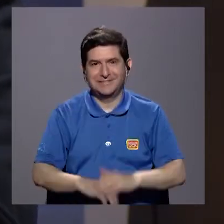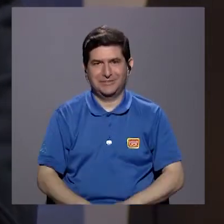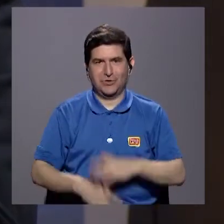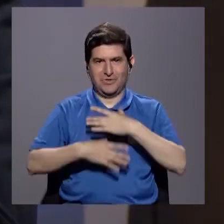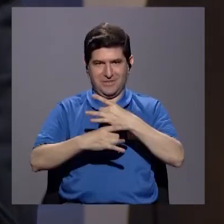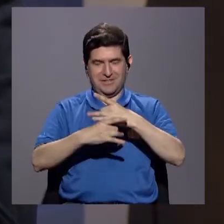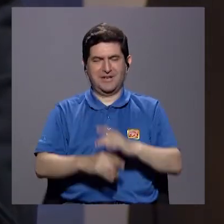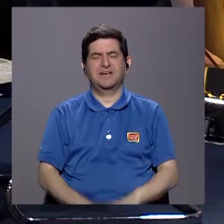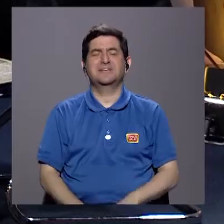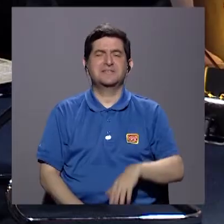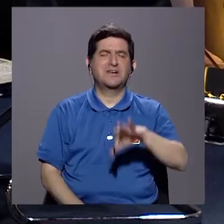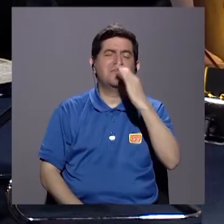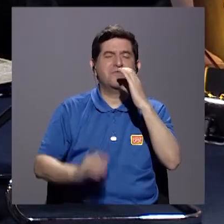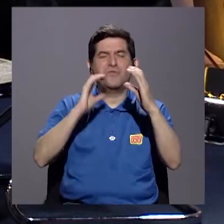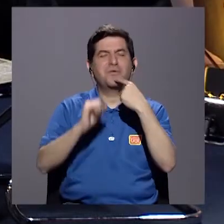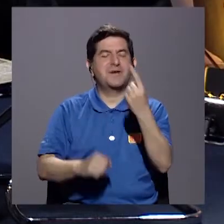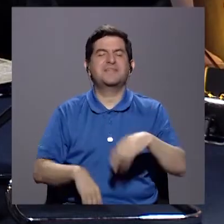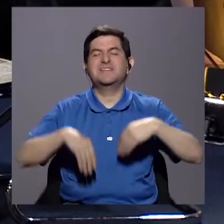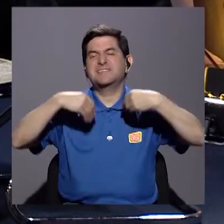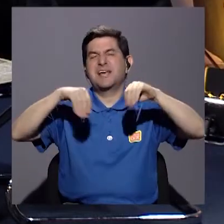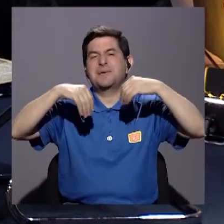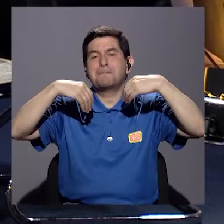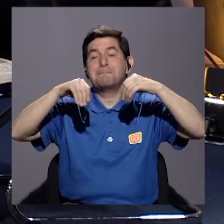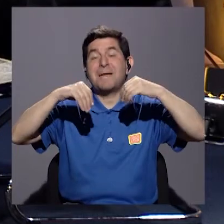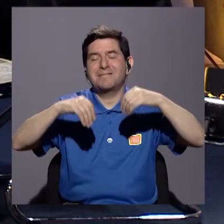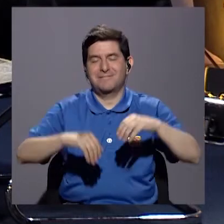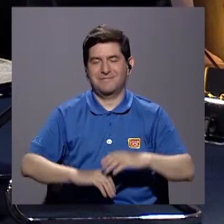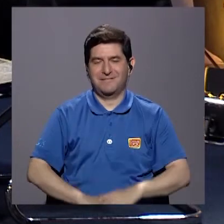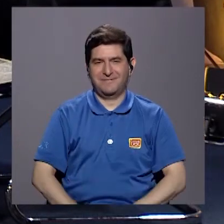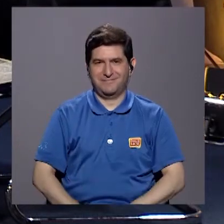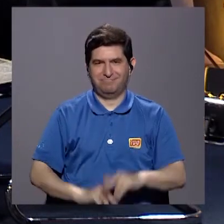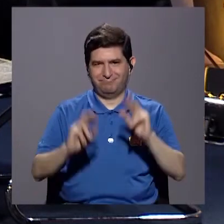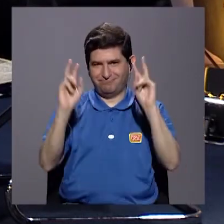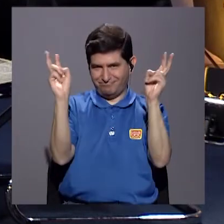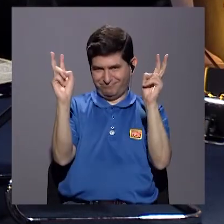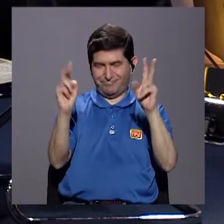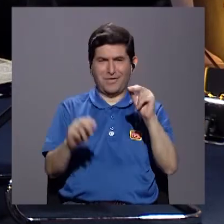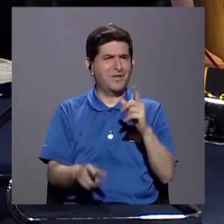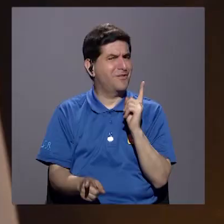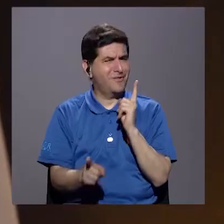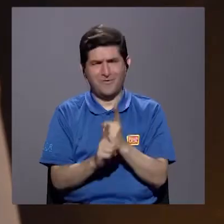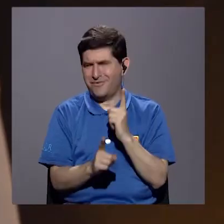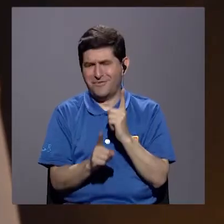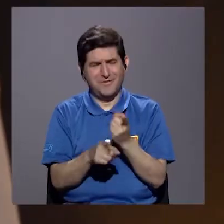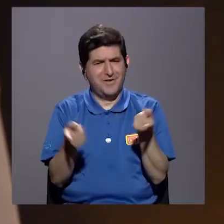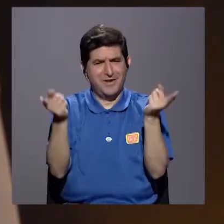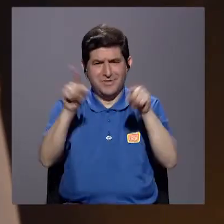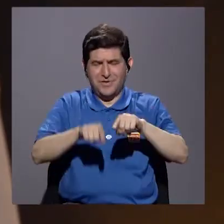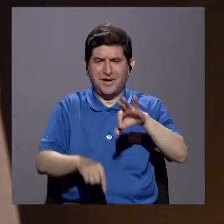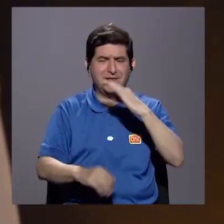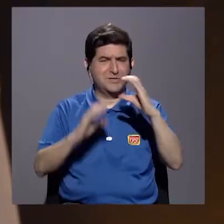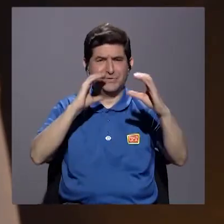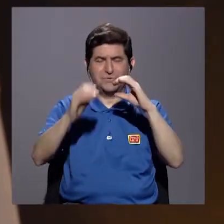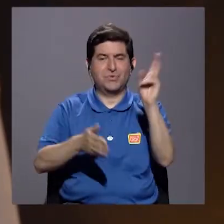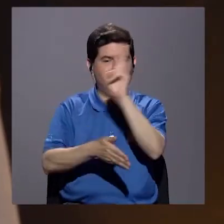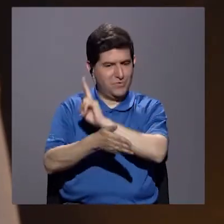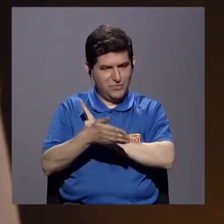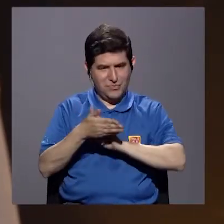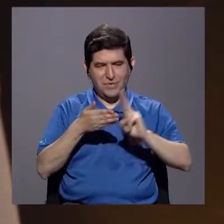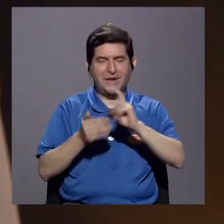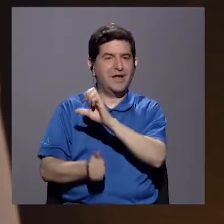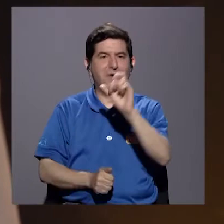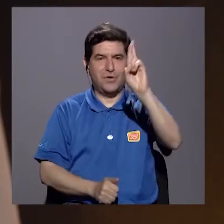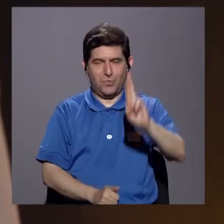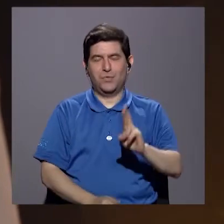noticias. Lo que algunos medios dicen que venden, ¿verdad? Puede ser, que no es el caso de los medios de comunicación de